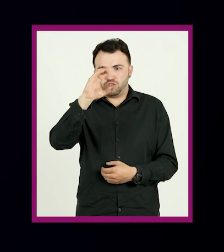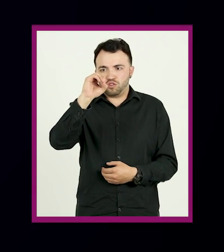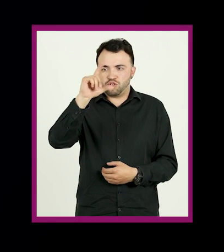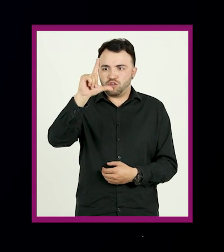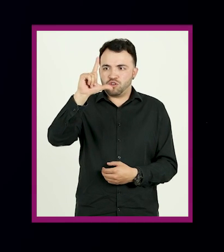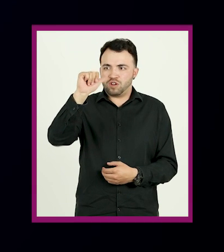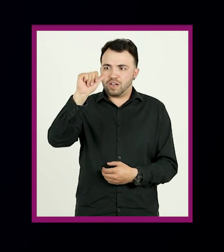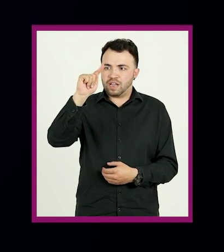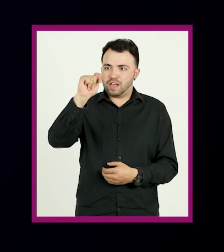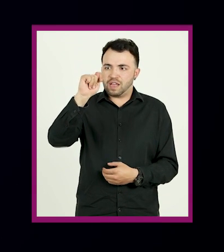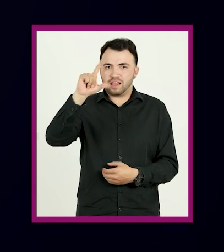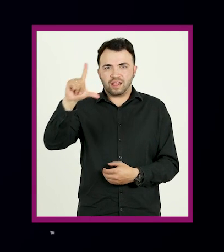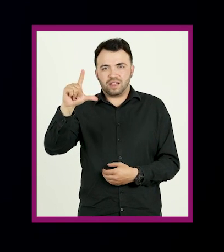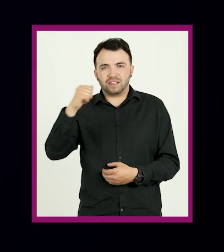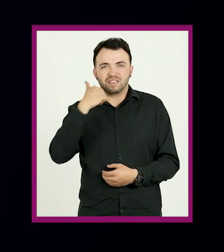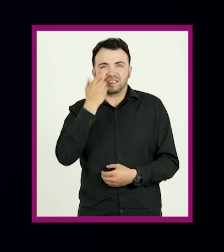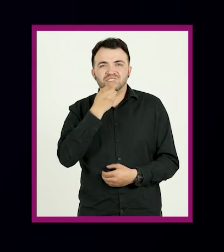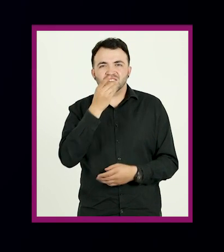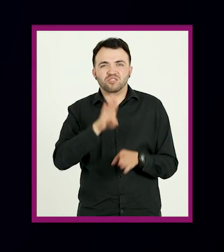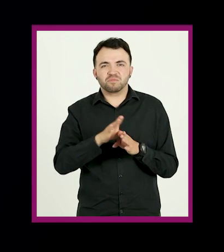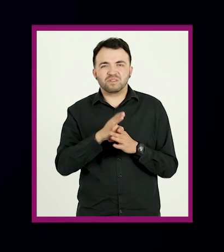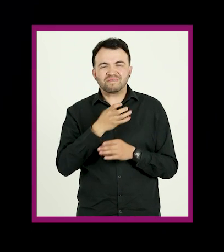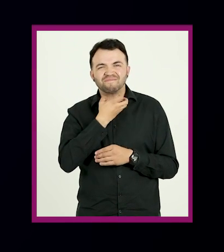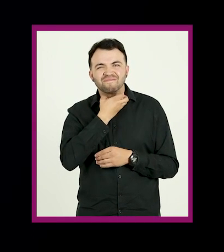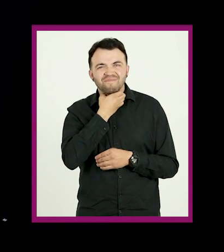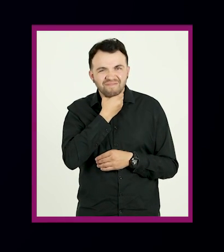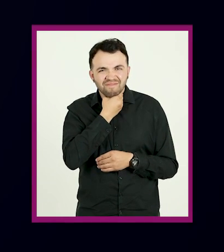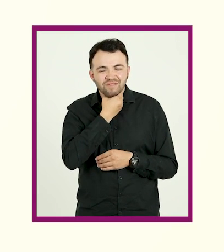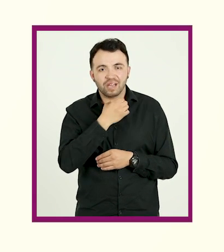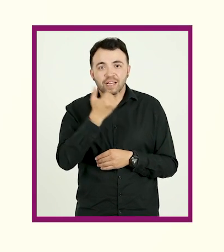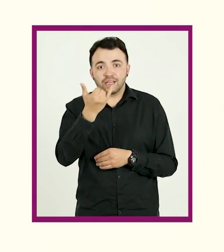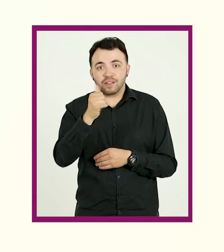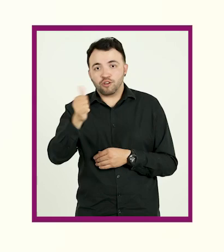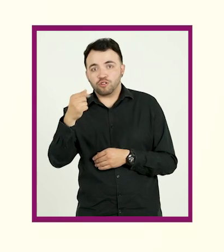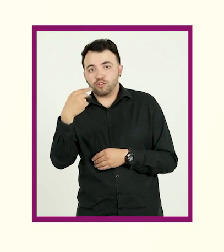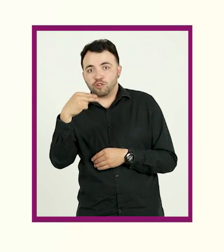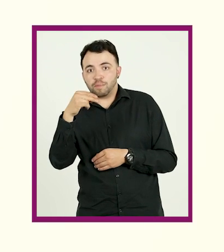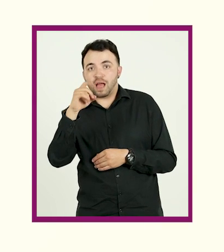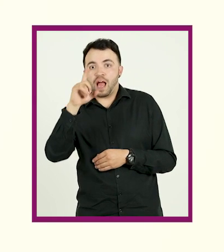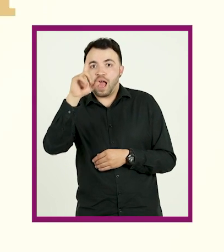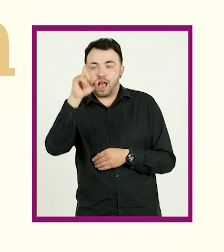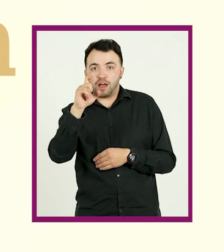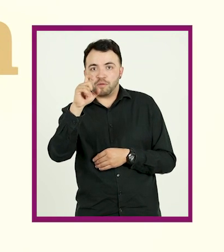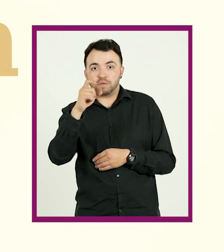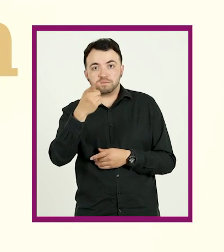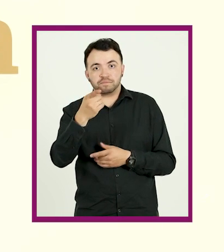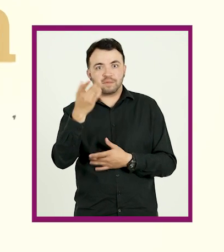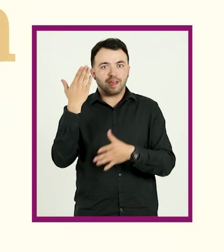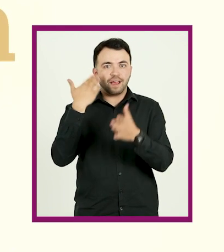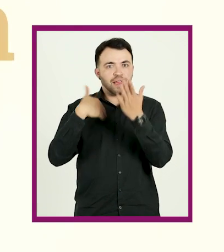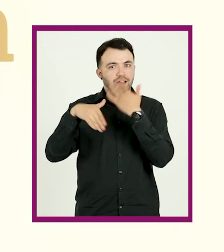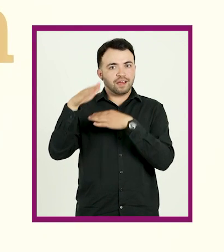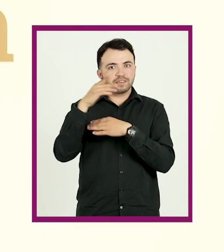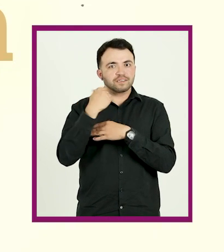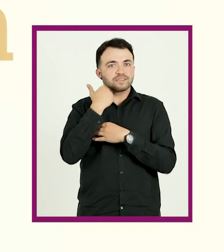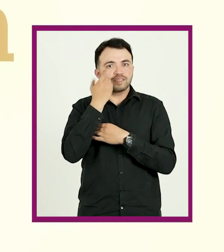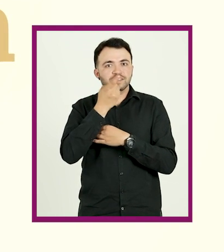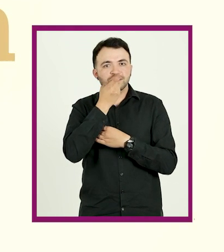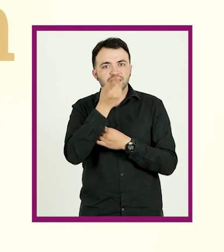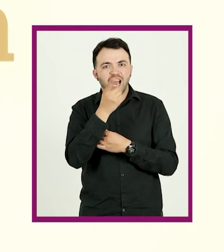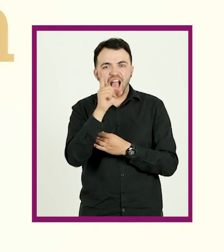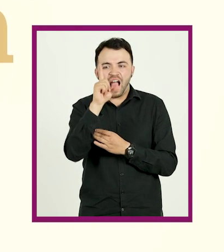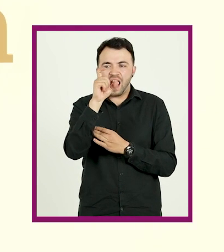decir amargo, y atl, que significa agua. El xocolatl era pues el agua amarga de